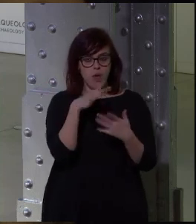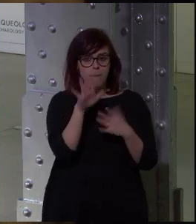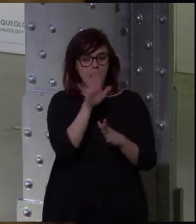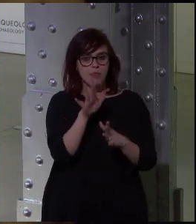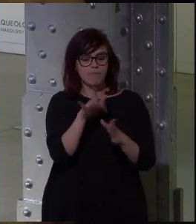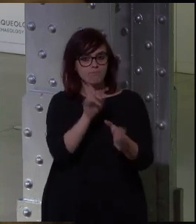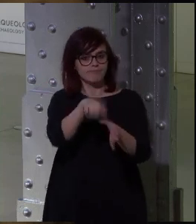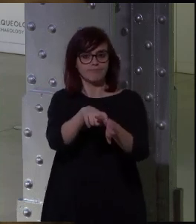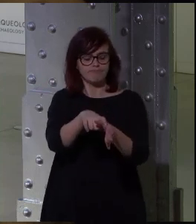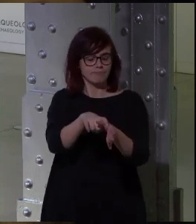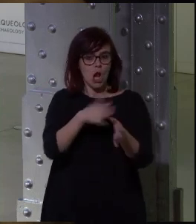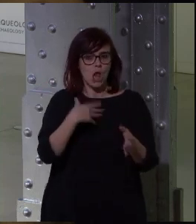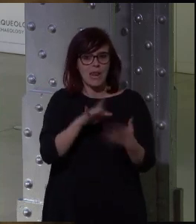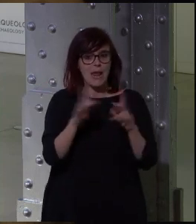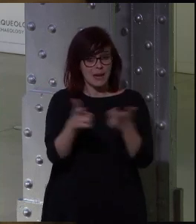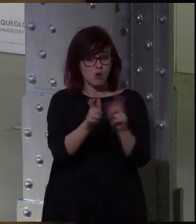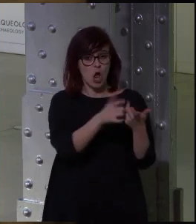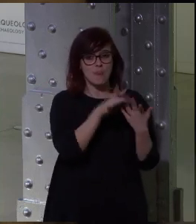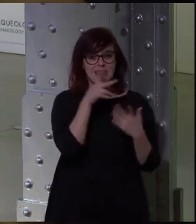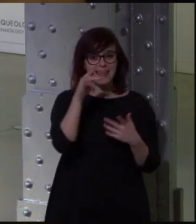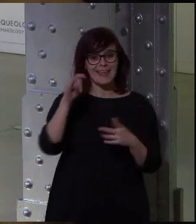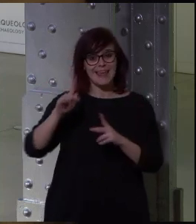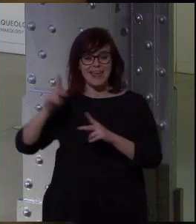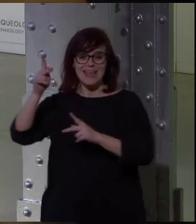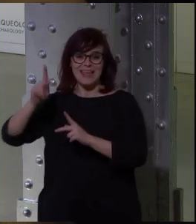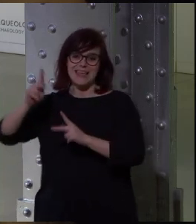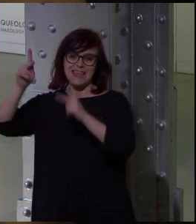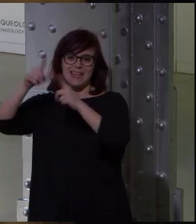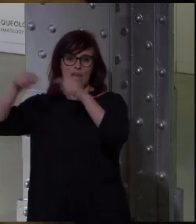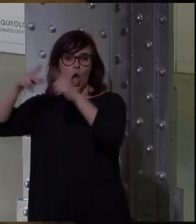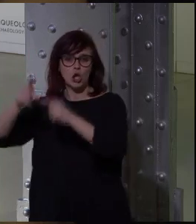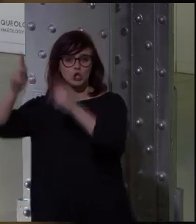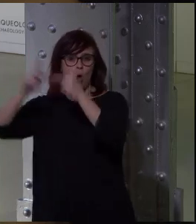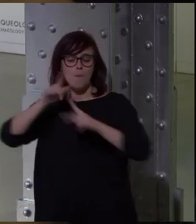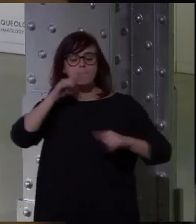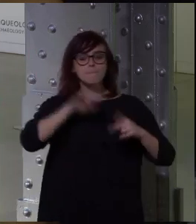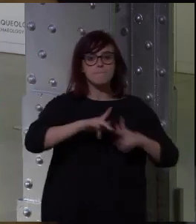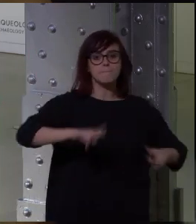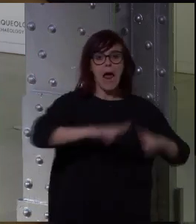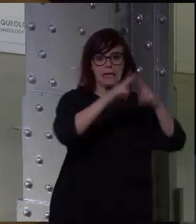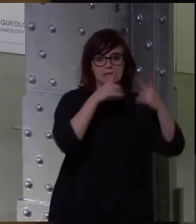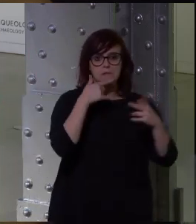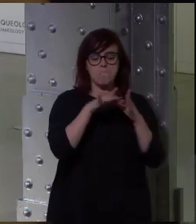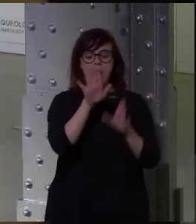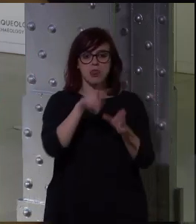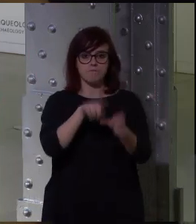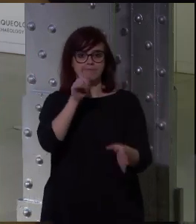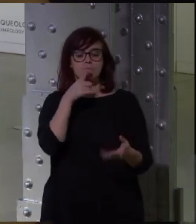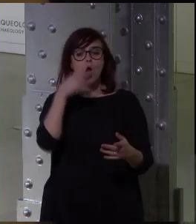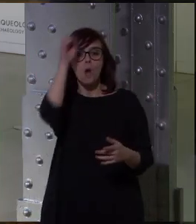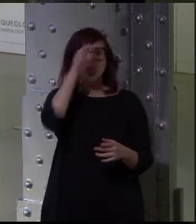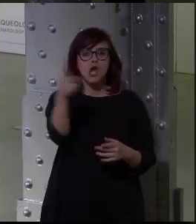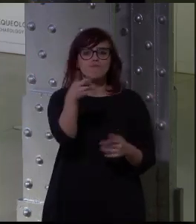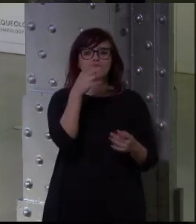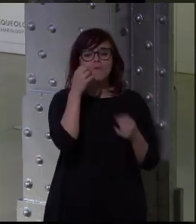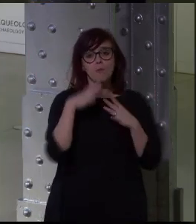adhieren a las reuniones de Kioto o de París? Yo quisiera saber tu opinión, o vuestra opinión, vamos,